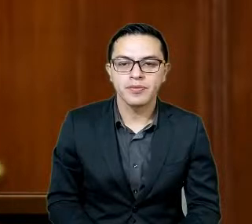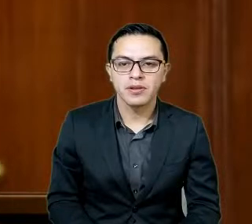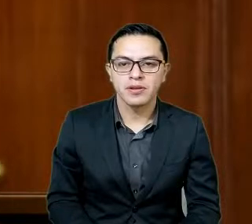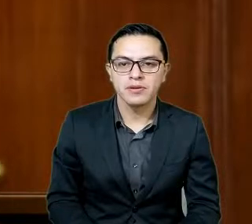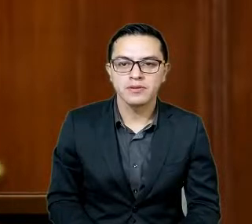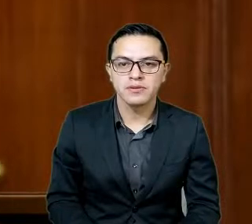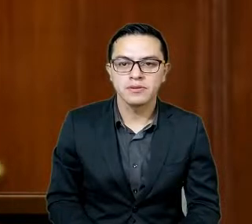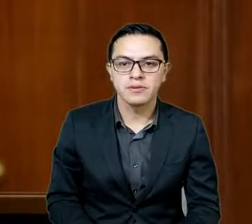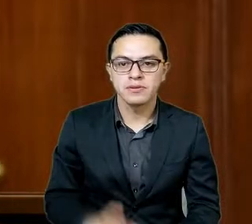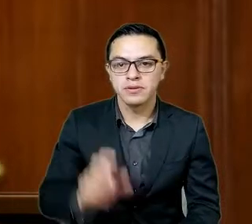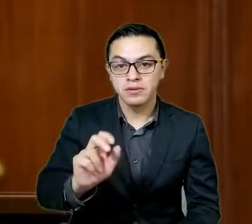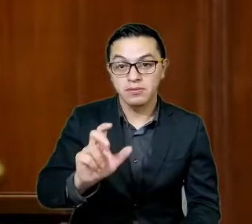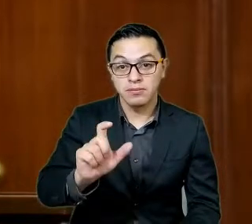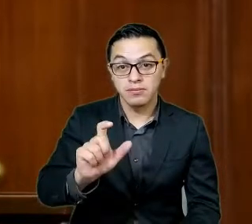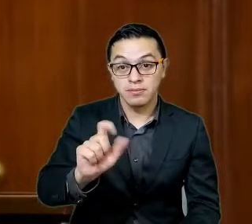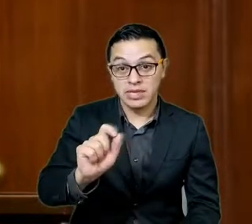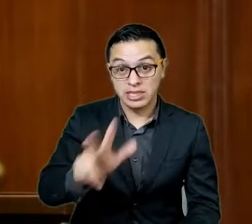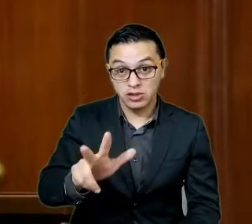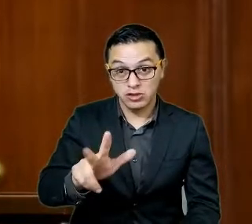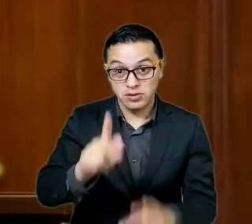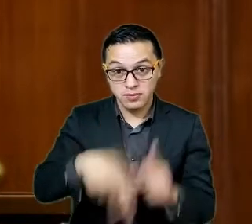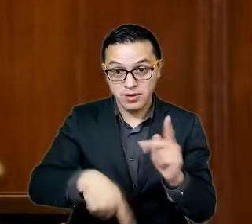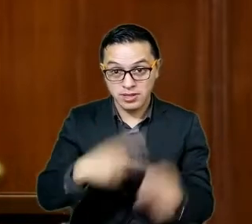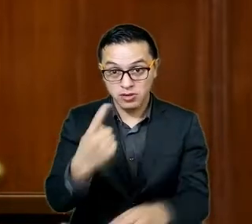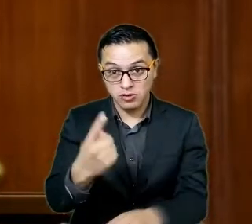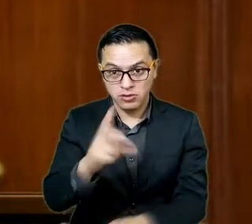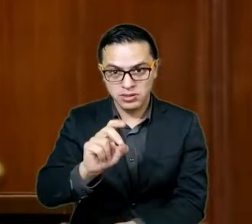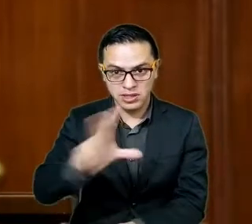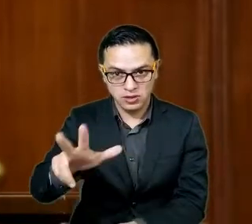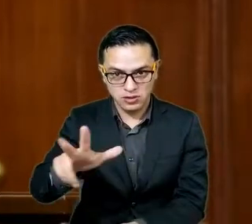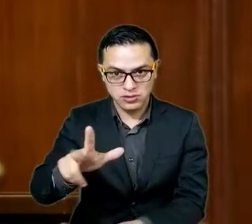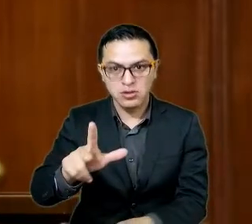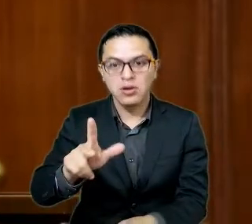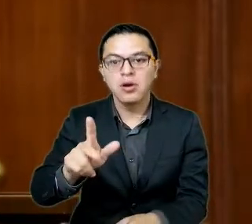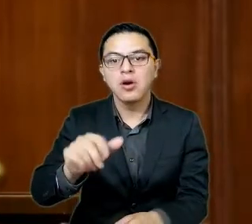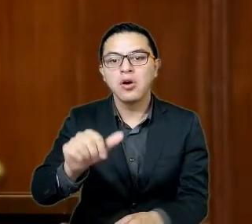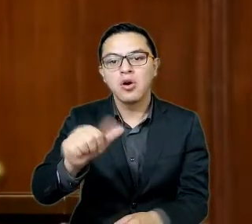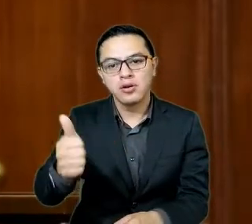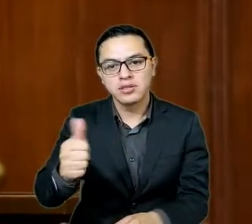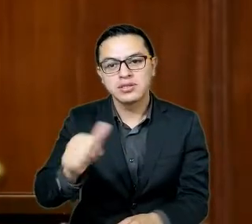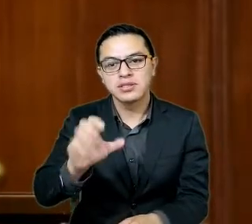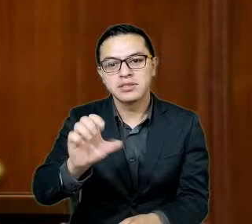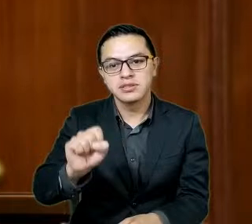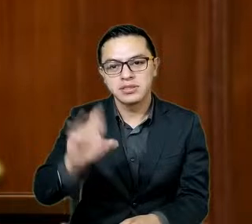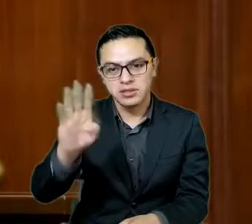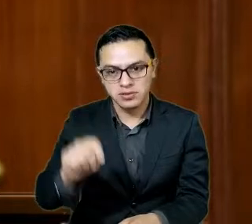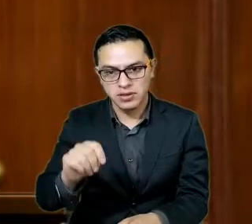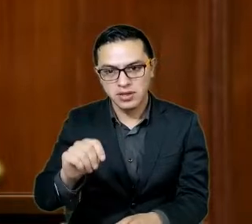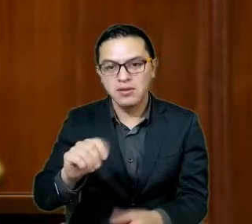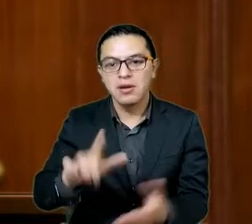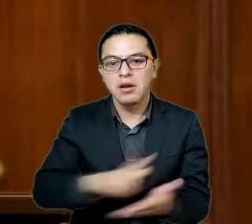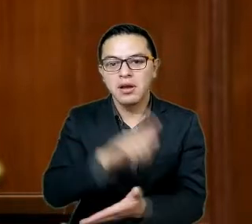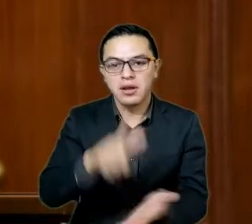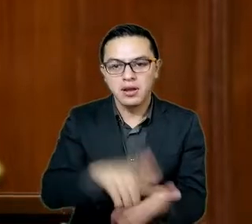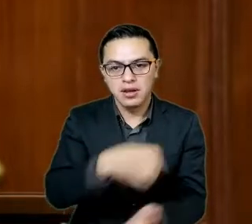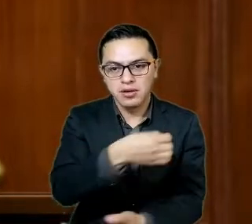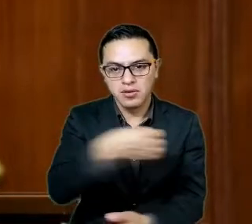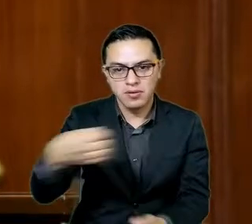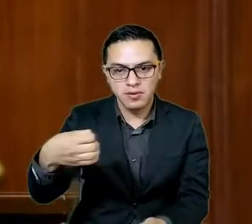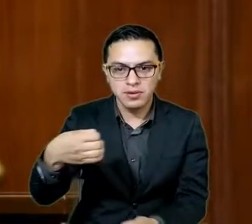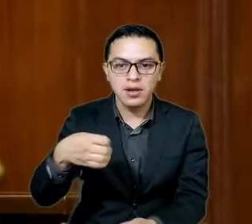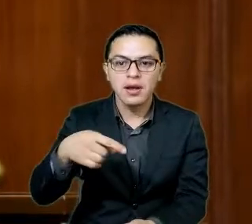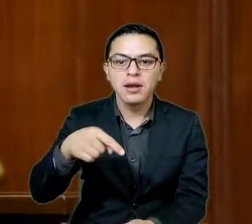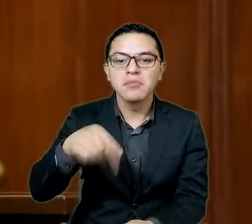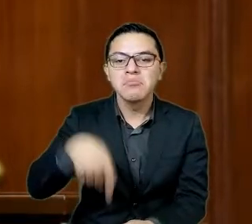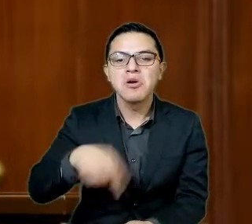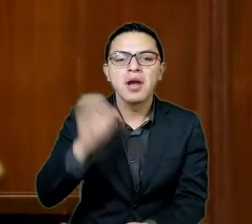28 fracción 1 38 11 79 y 81 de la Ley Orgánica del poder legislativo